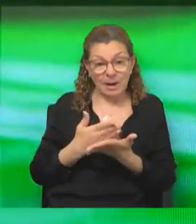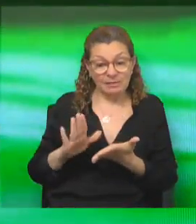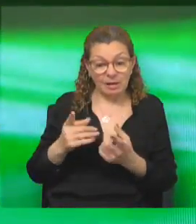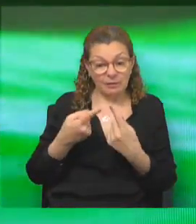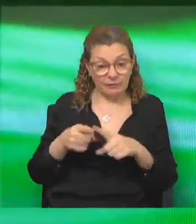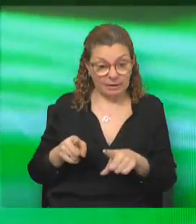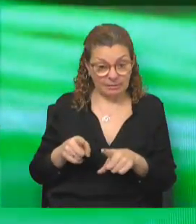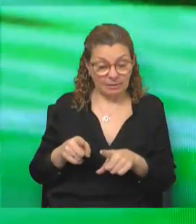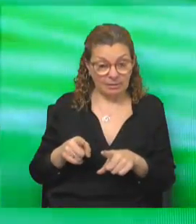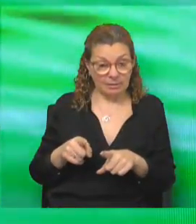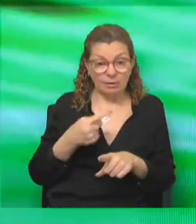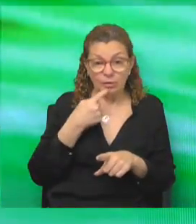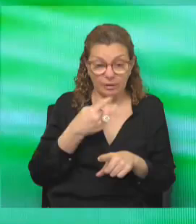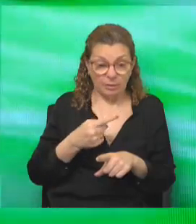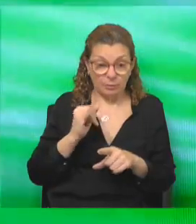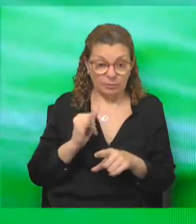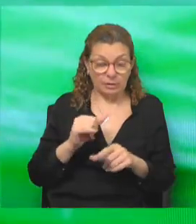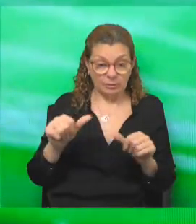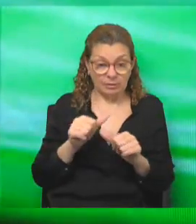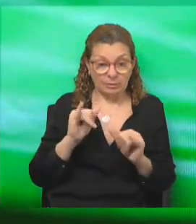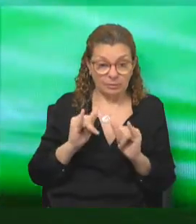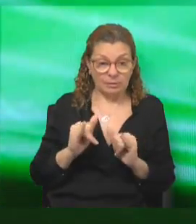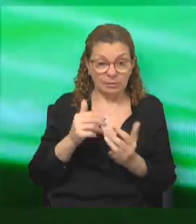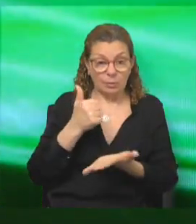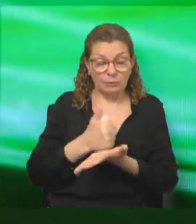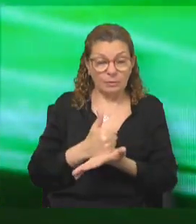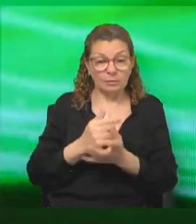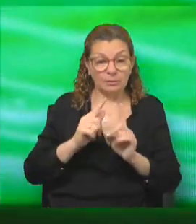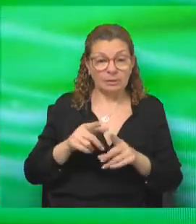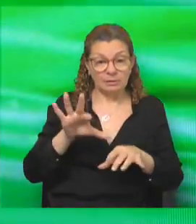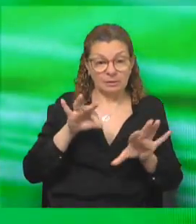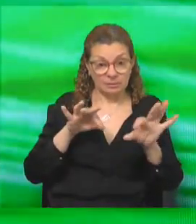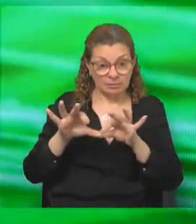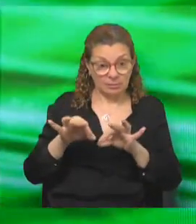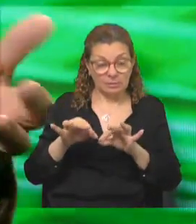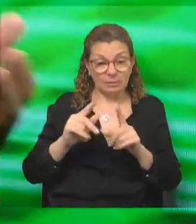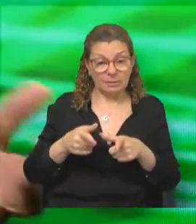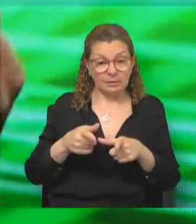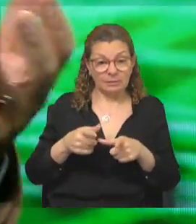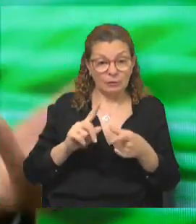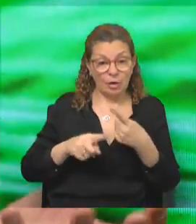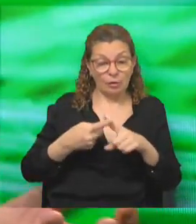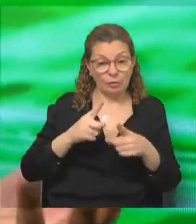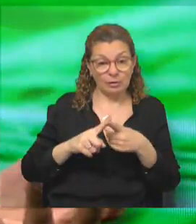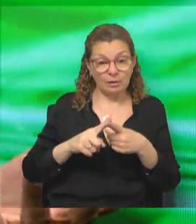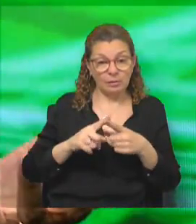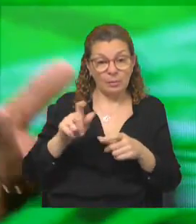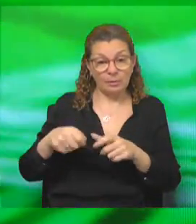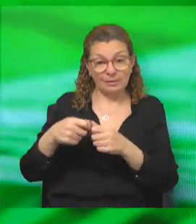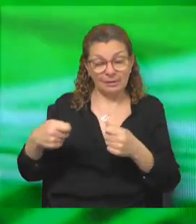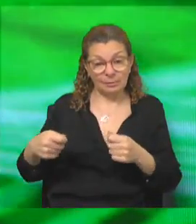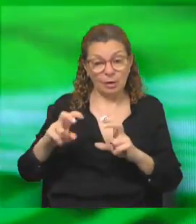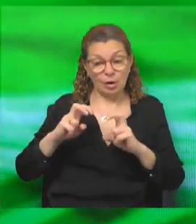diferencias cumplimos tuvimos también cuando cuando tuvimos que tomar una decisión que fue acordada con el pitn y con las